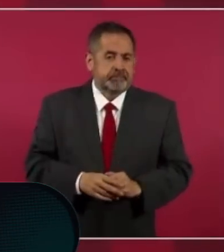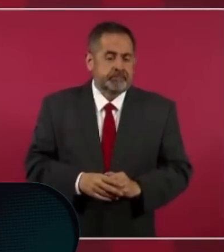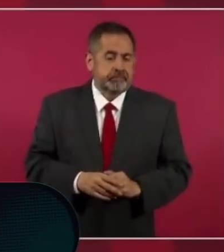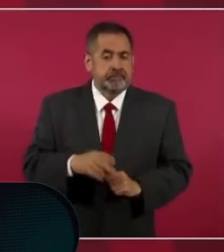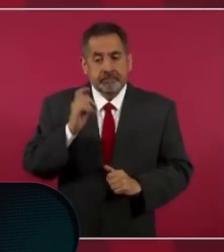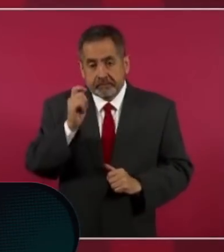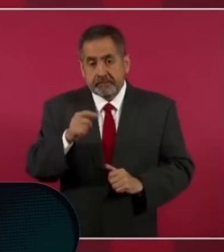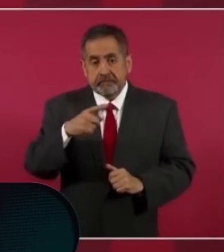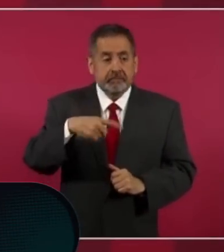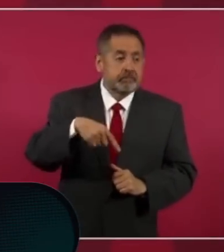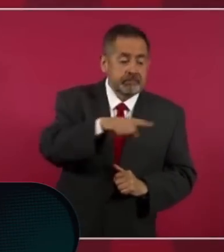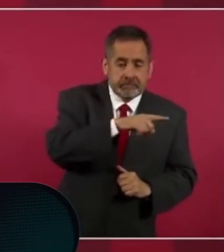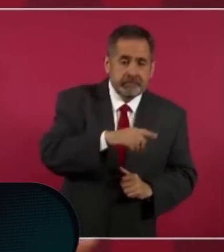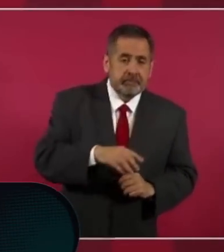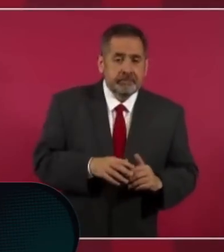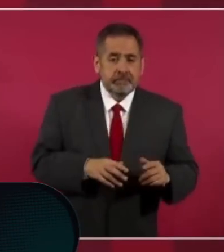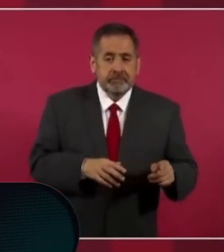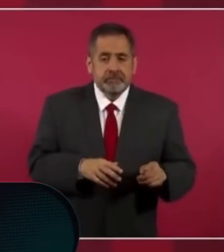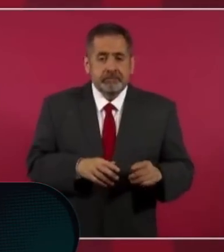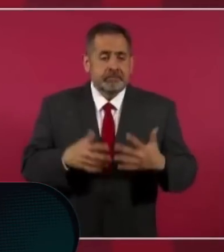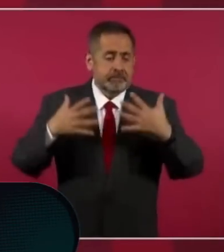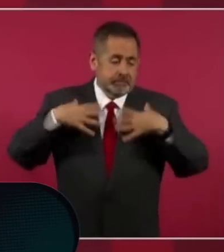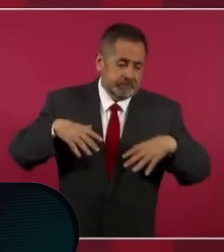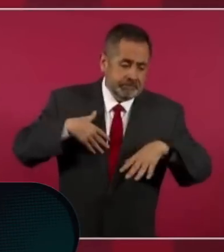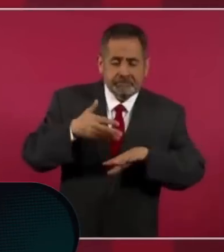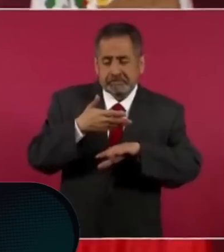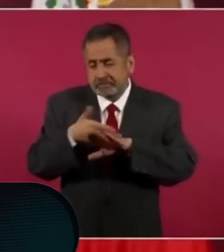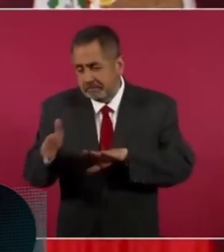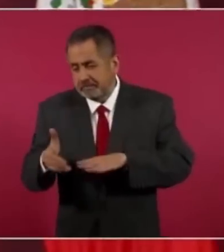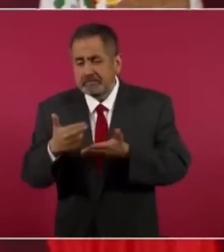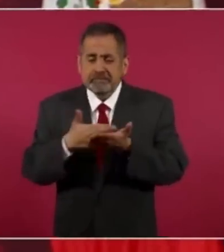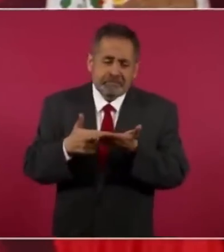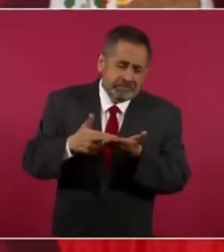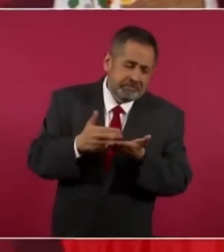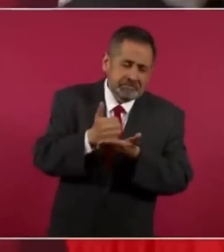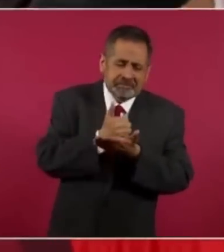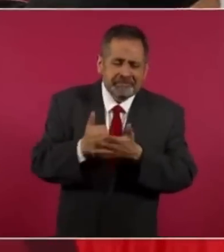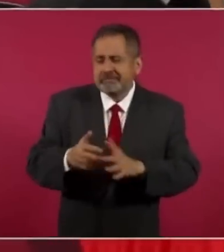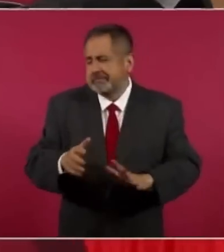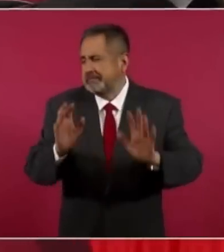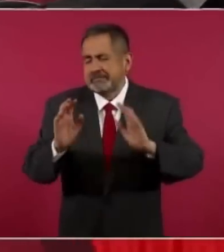que si se van a vestir de blanco, de rosa, de azul,